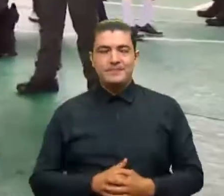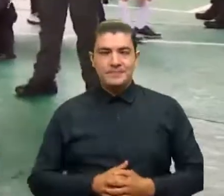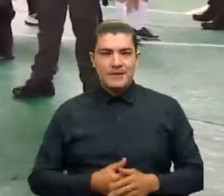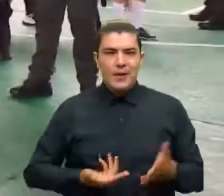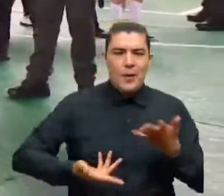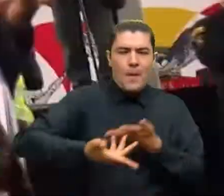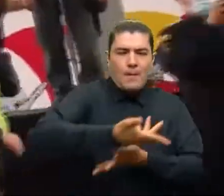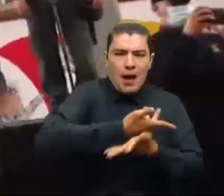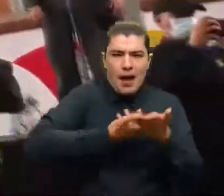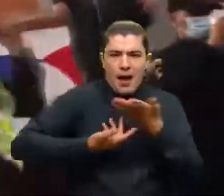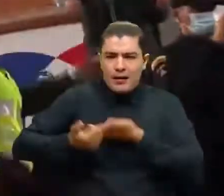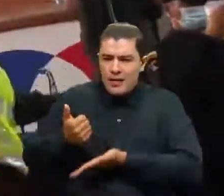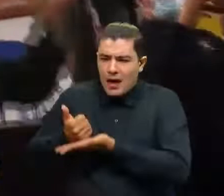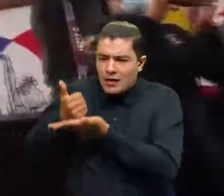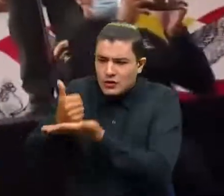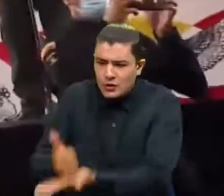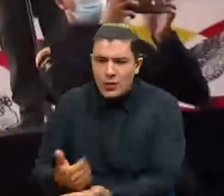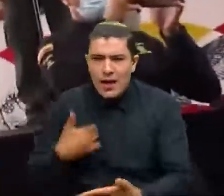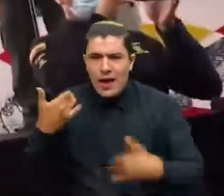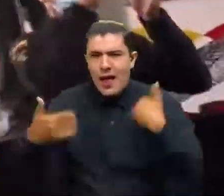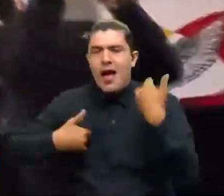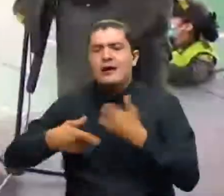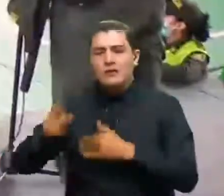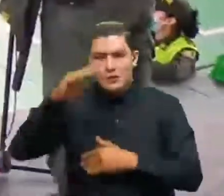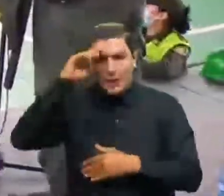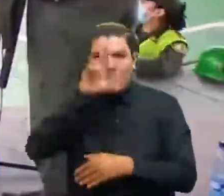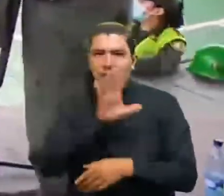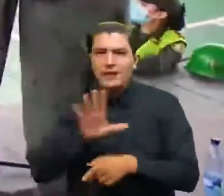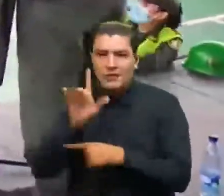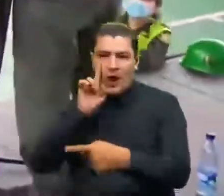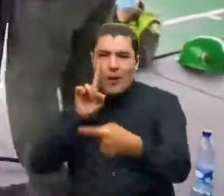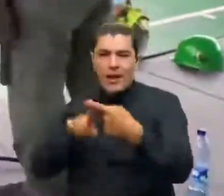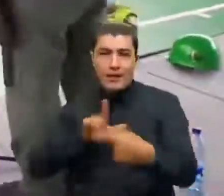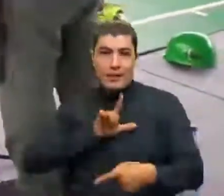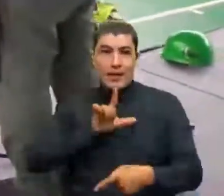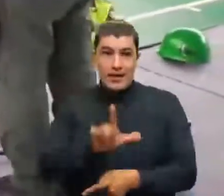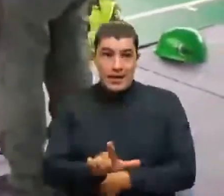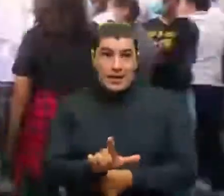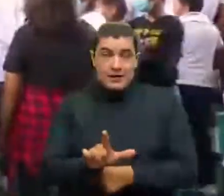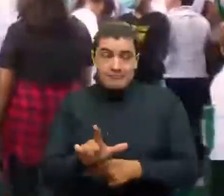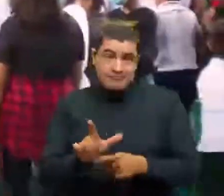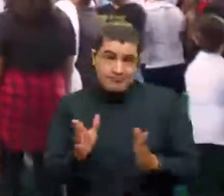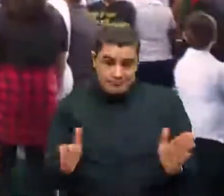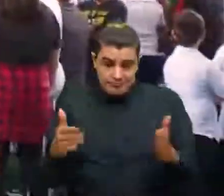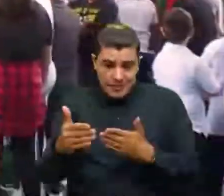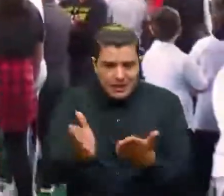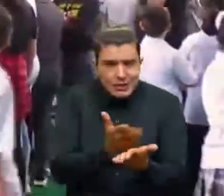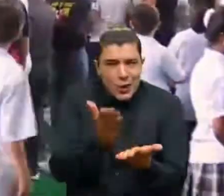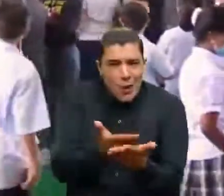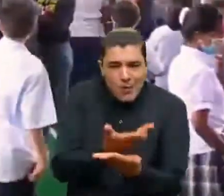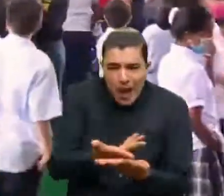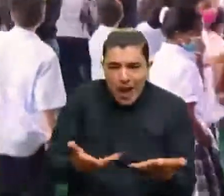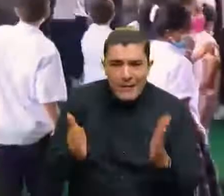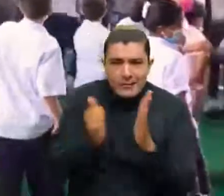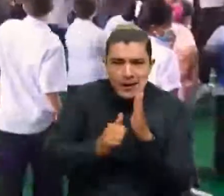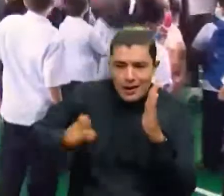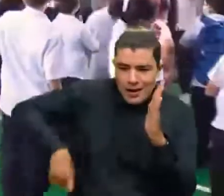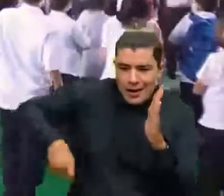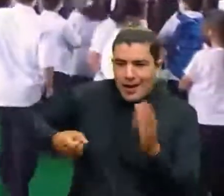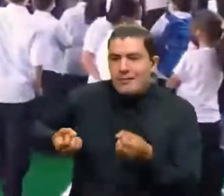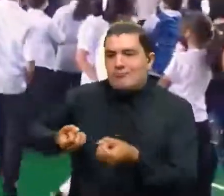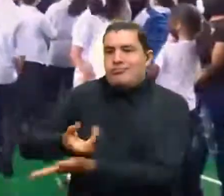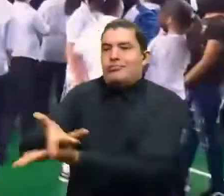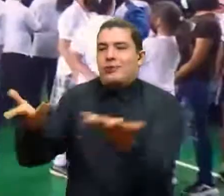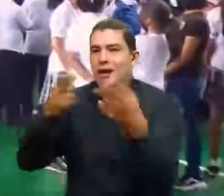Compartir y ayudar con alegría es el objetivo de la Policía Nacional, que lideró la entrega de kits escolares en un sector vulnerable de Florida Blanca,